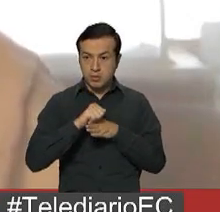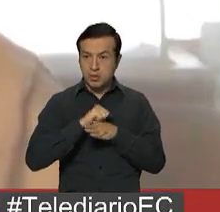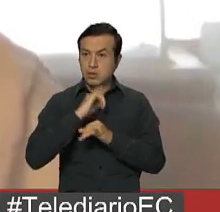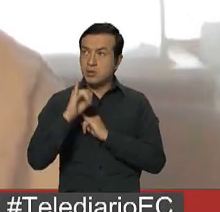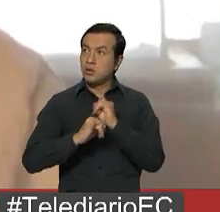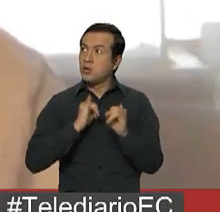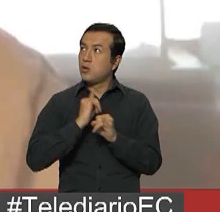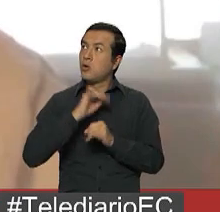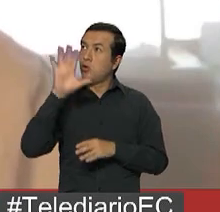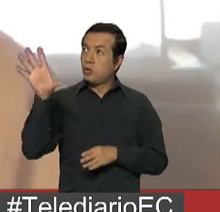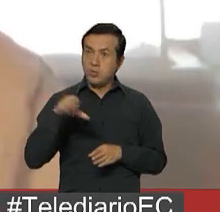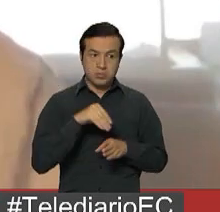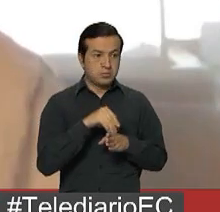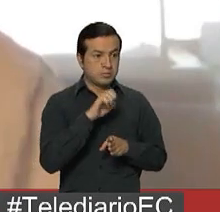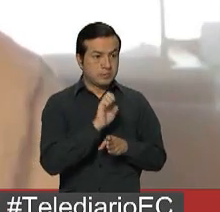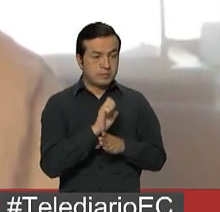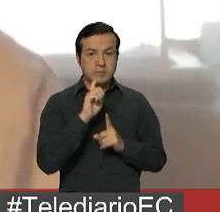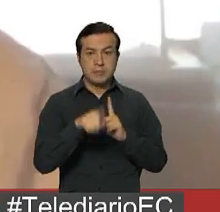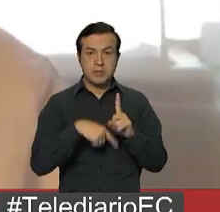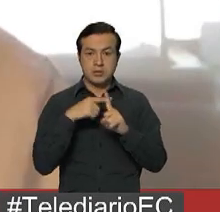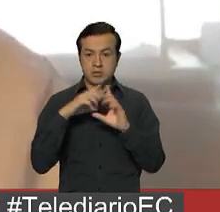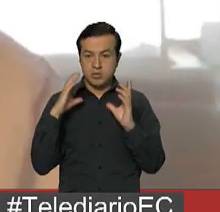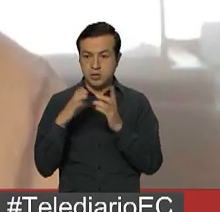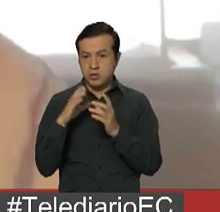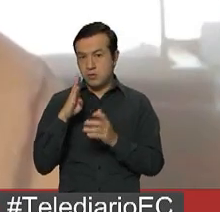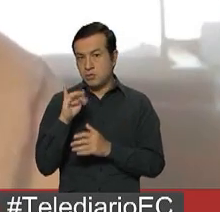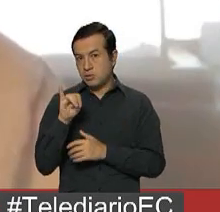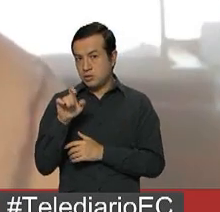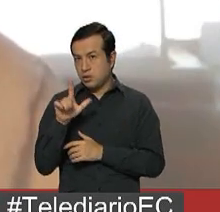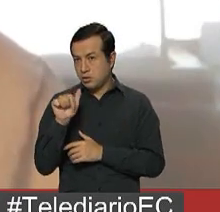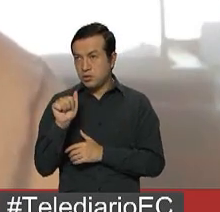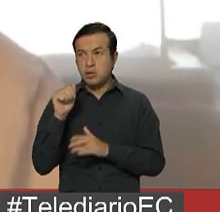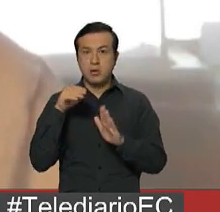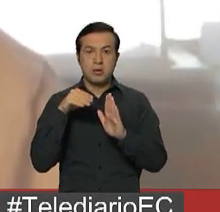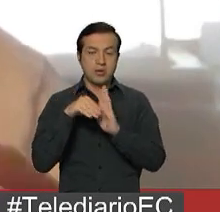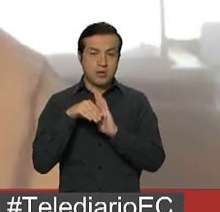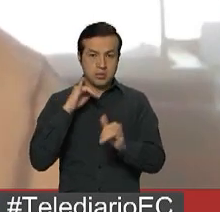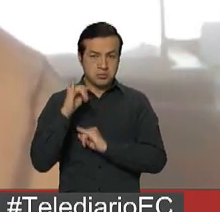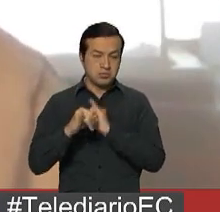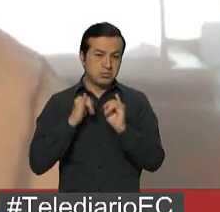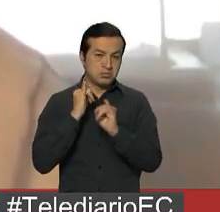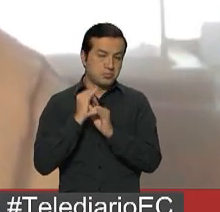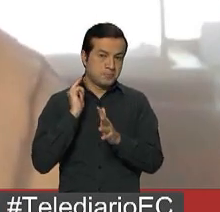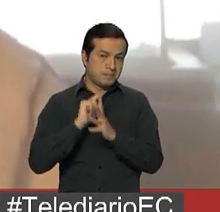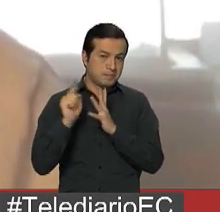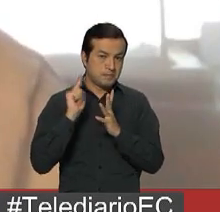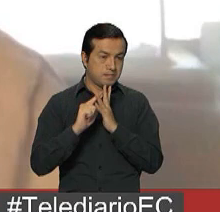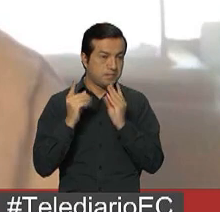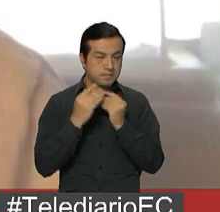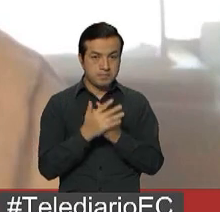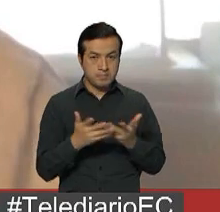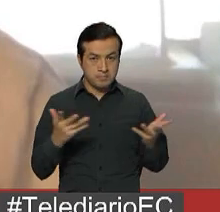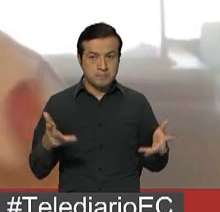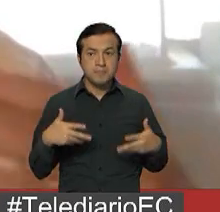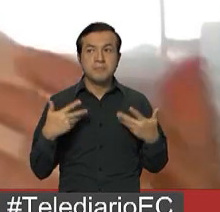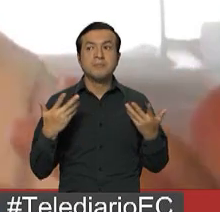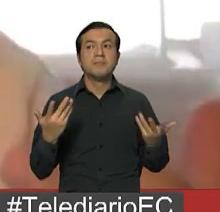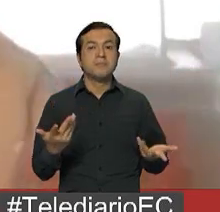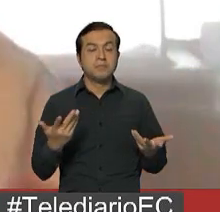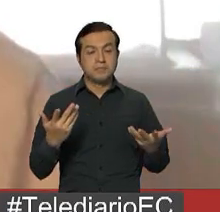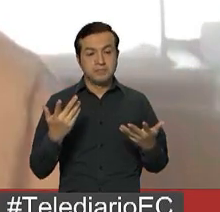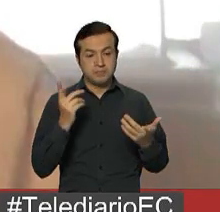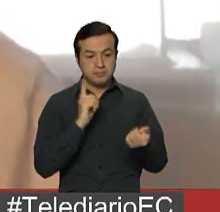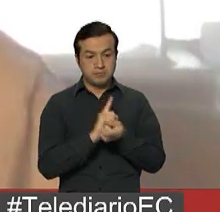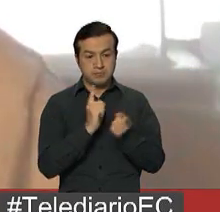internacionales lo mismo con el comité de basilea lo mismo con el banco de pagos internacionales pero ahí lo que hemos hecho nosotros es una serie de